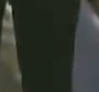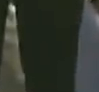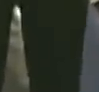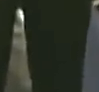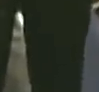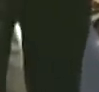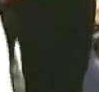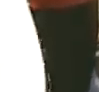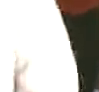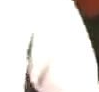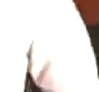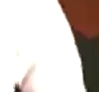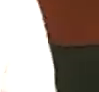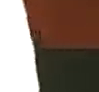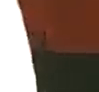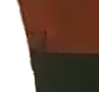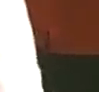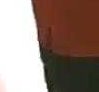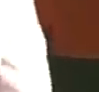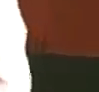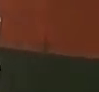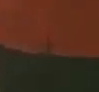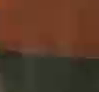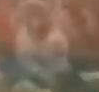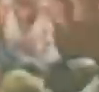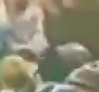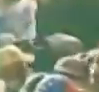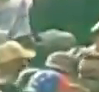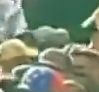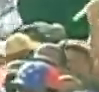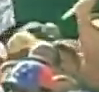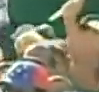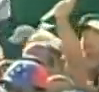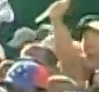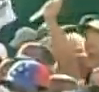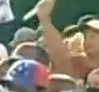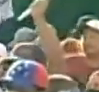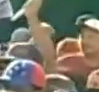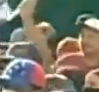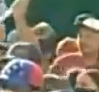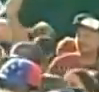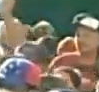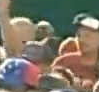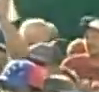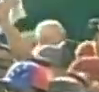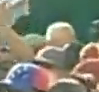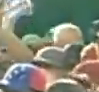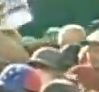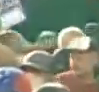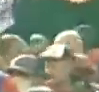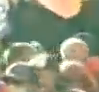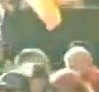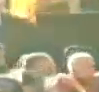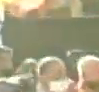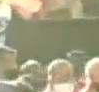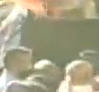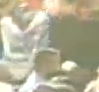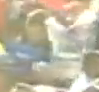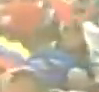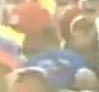Maduro, al pueblo de Venezuela en una fecha histórica que suma las voluntades del pueblo para seguir